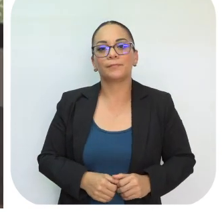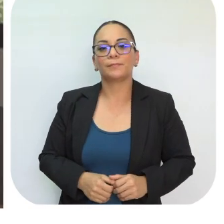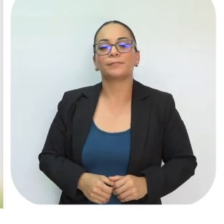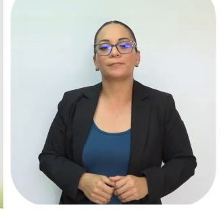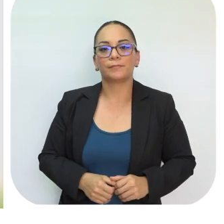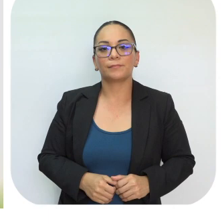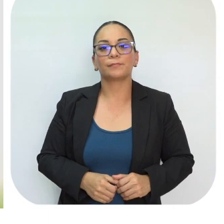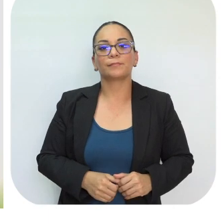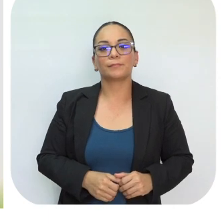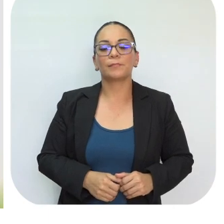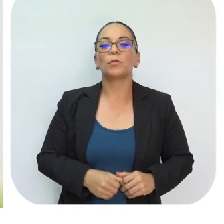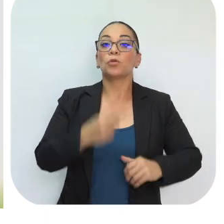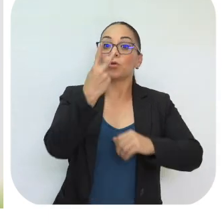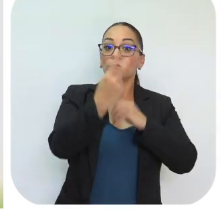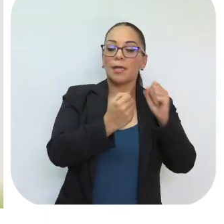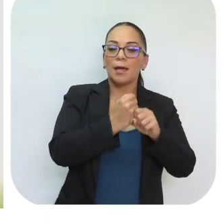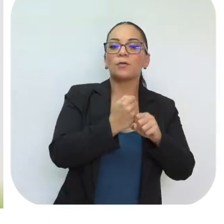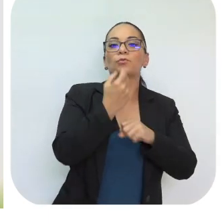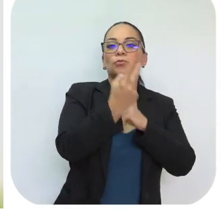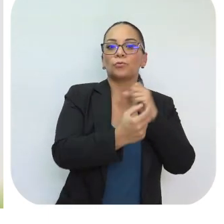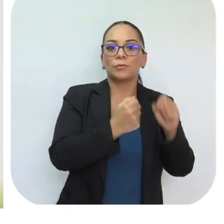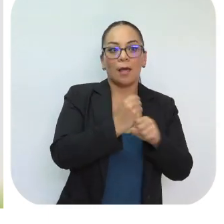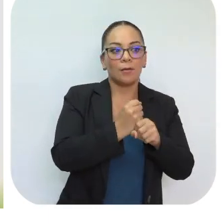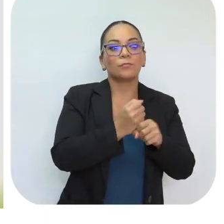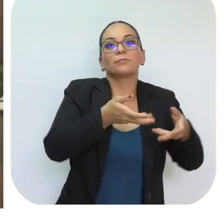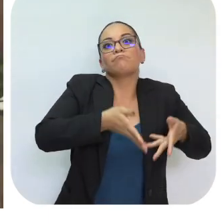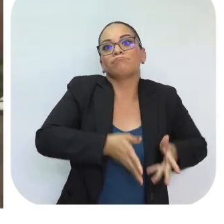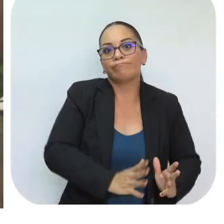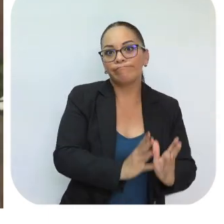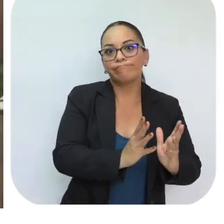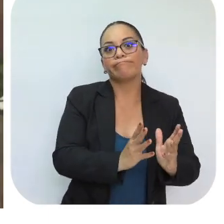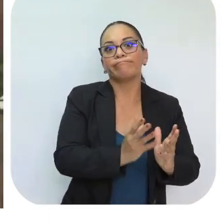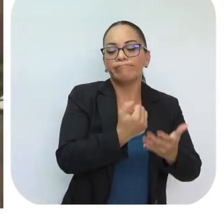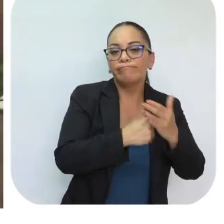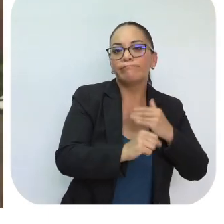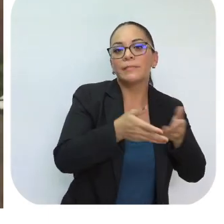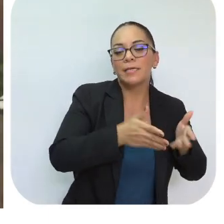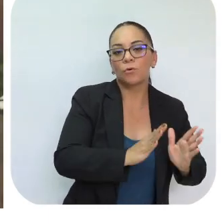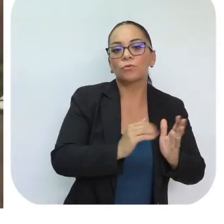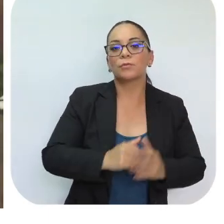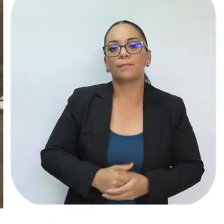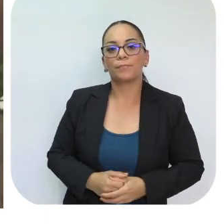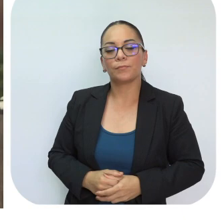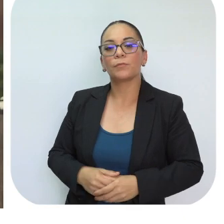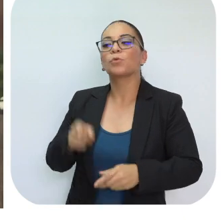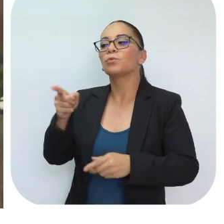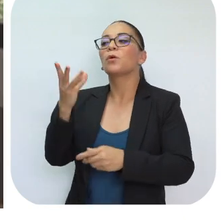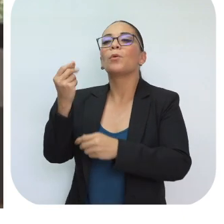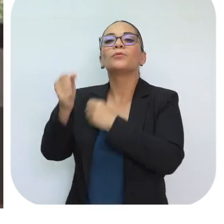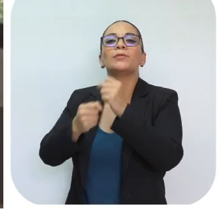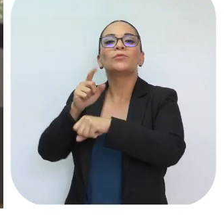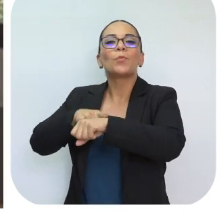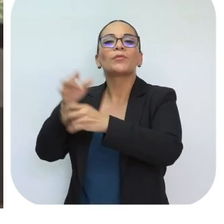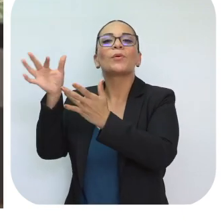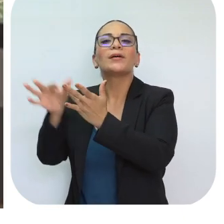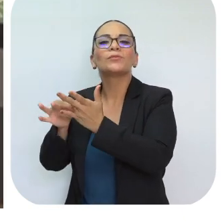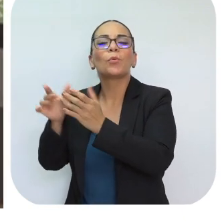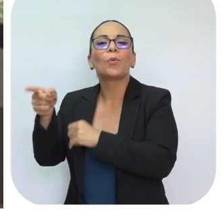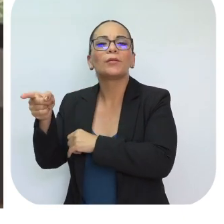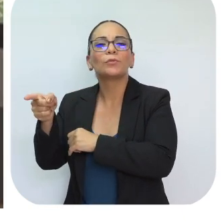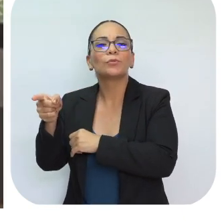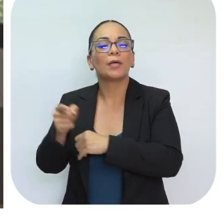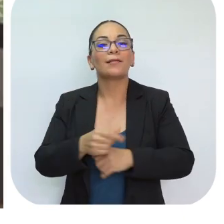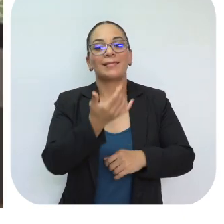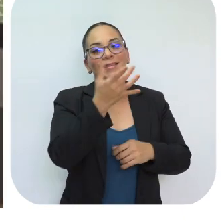Cada 2 años tenía hijos. ¿Y qué edad tenía cuando se casó? 18